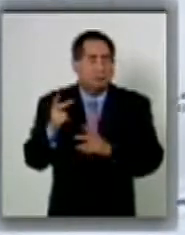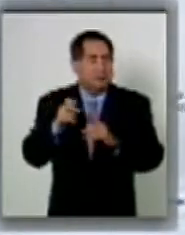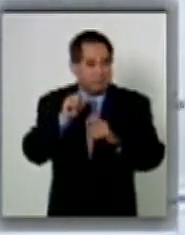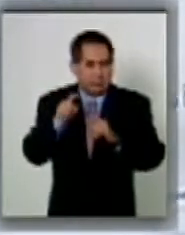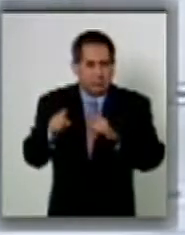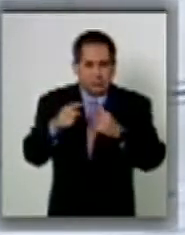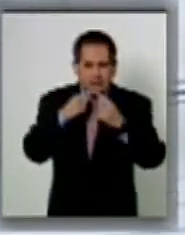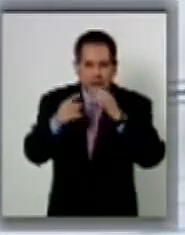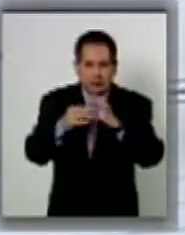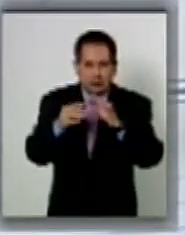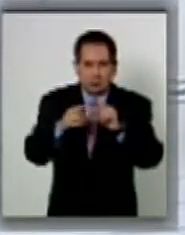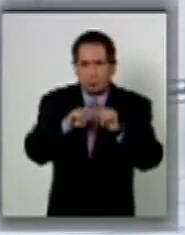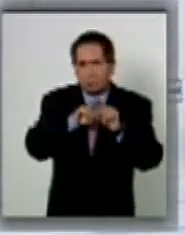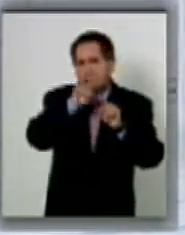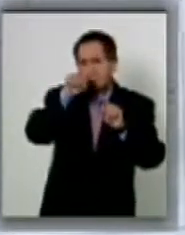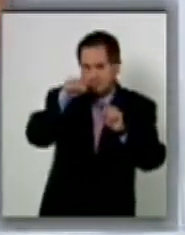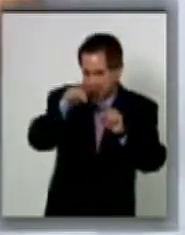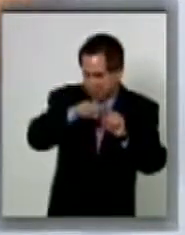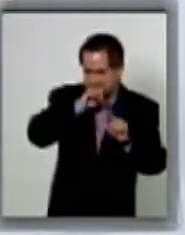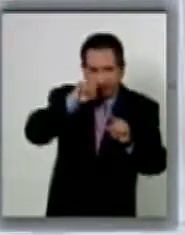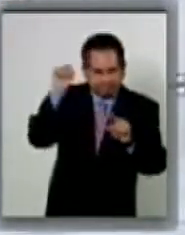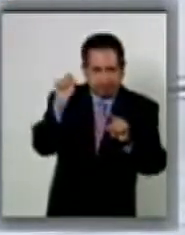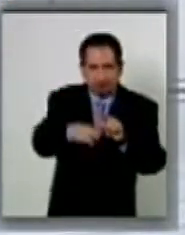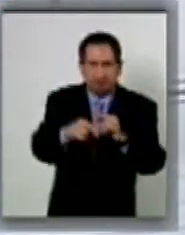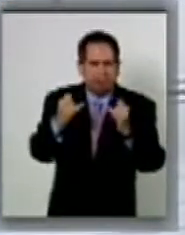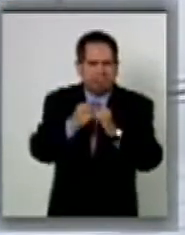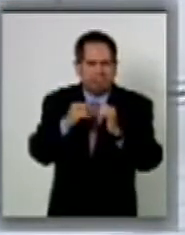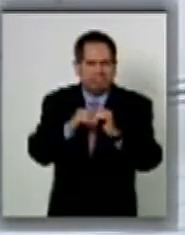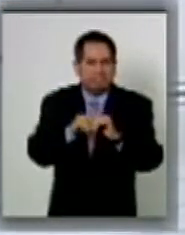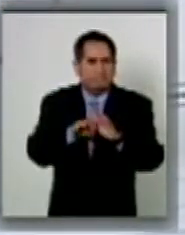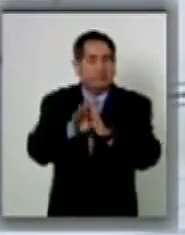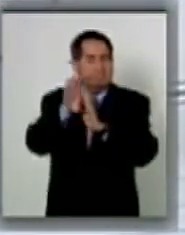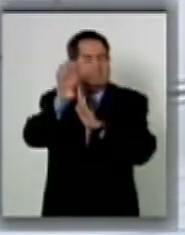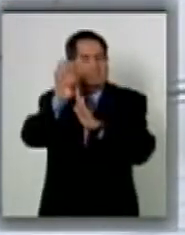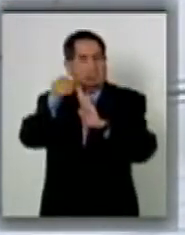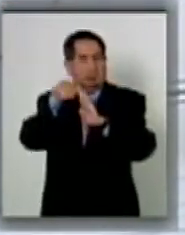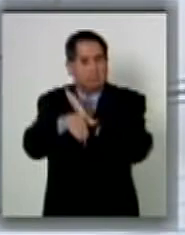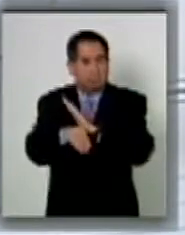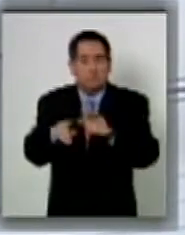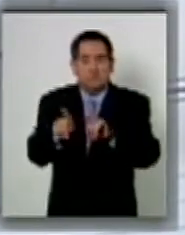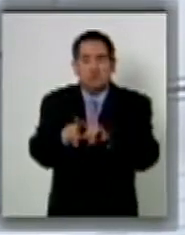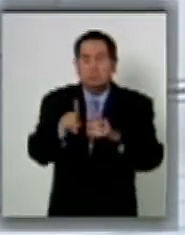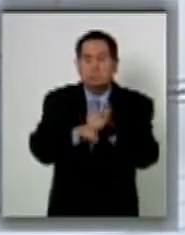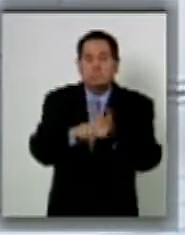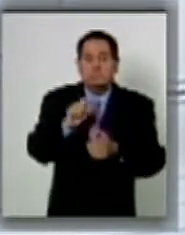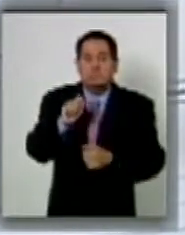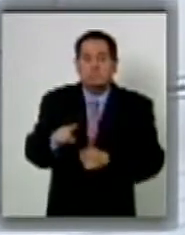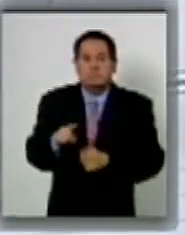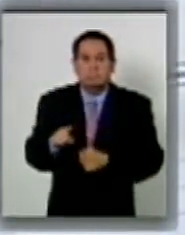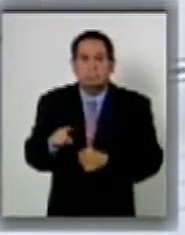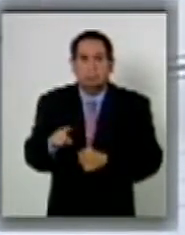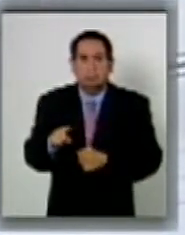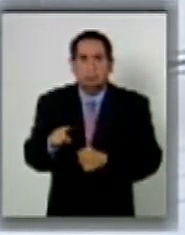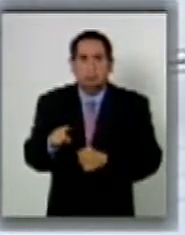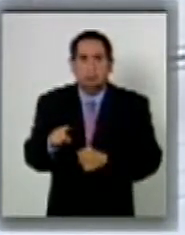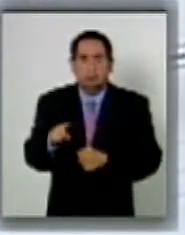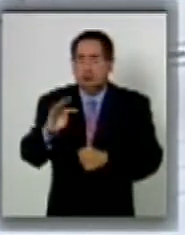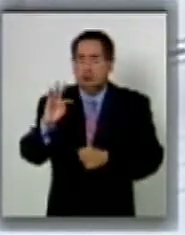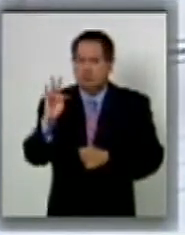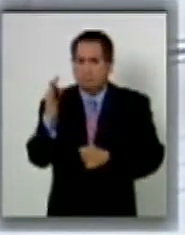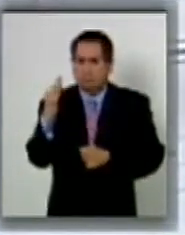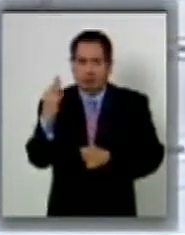Aquí está Tlanepantla, cae, sube. Aquí está Naucalpan, aquí está